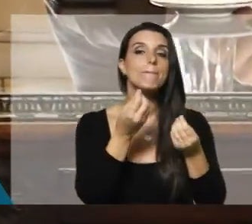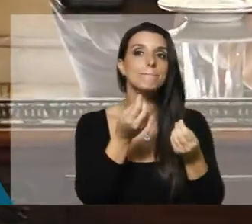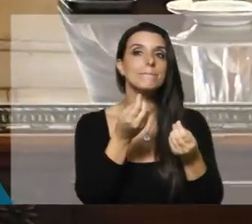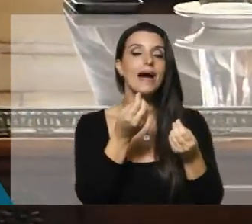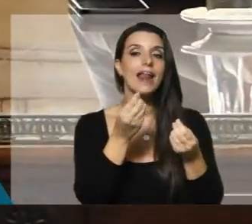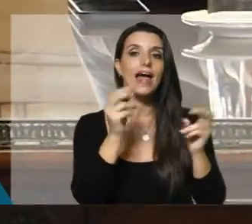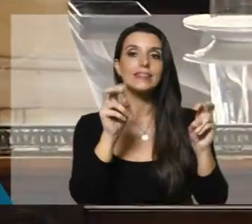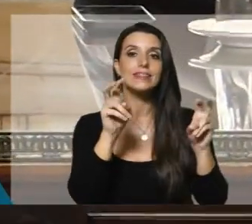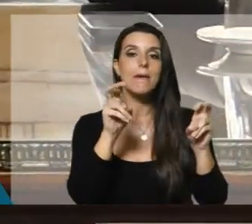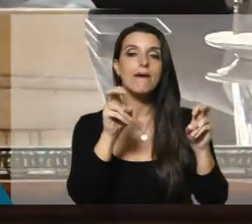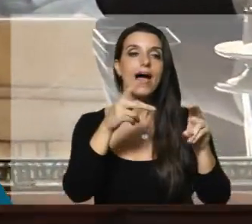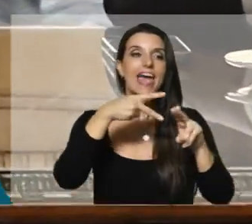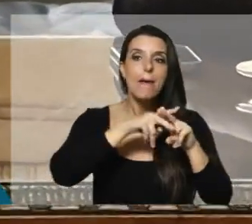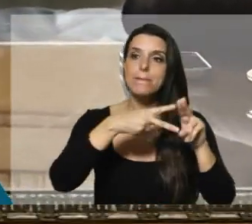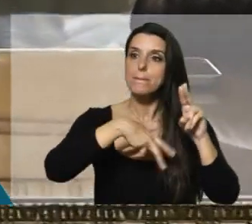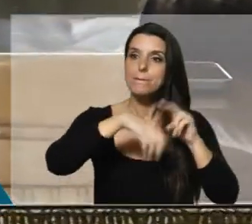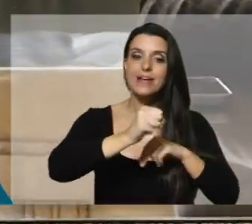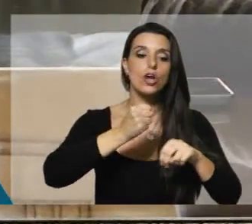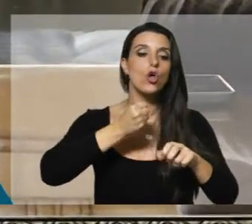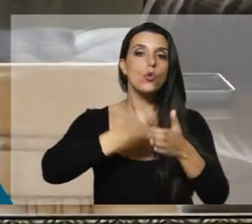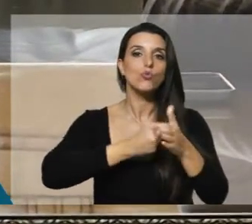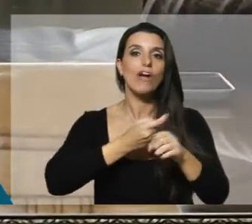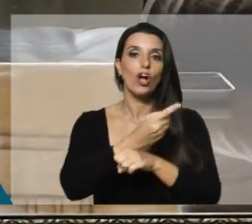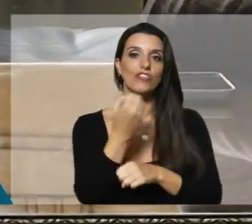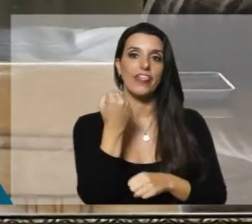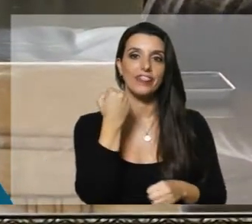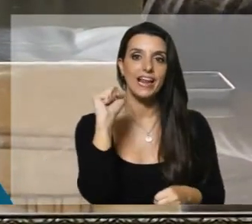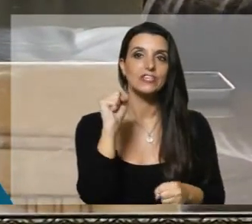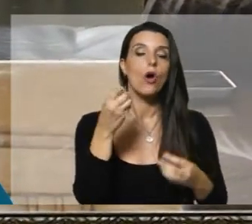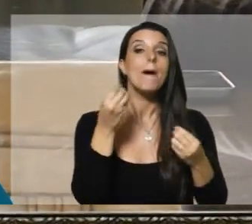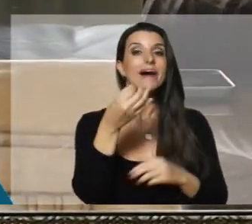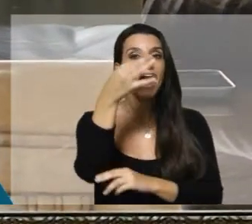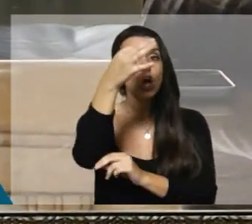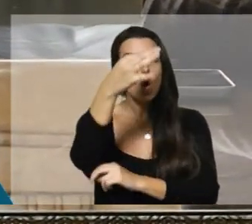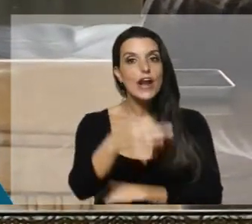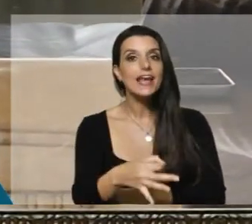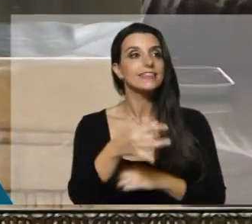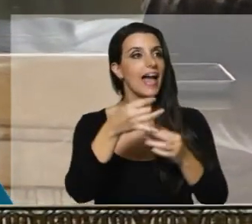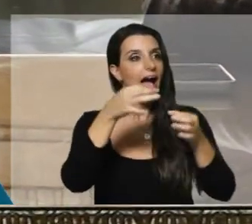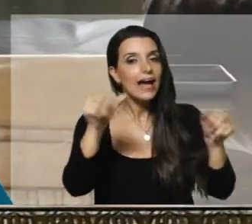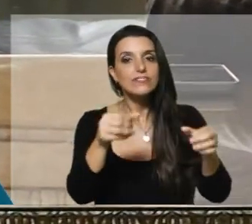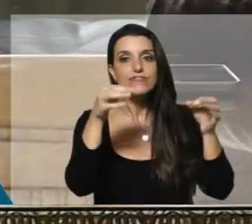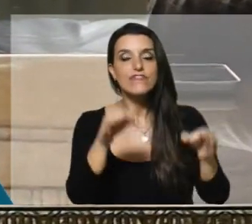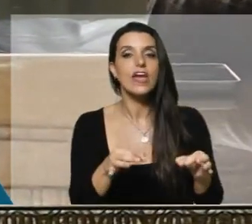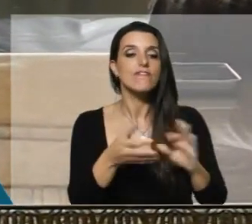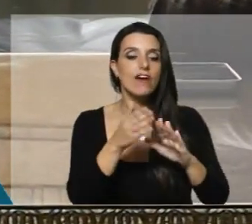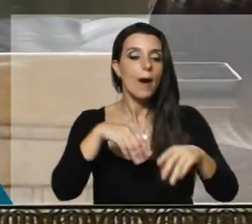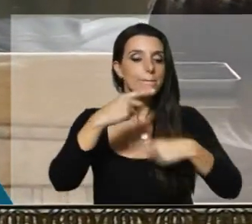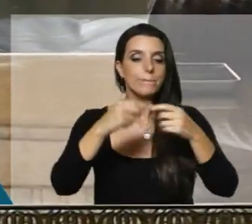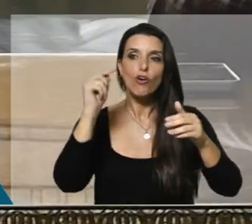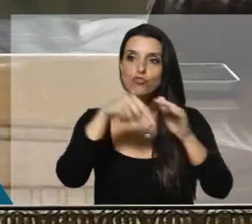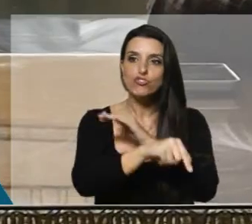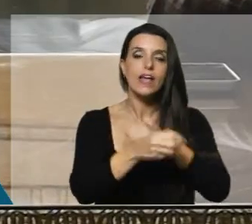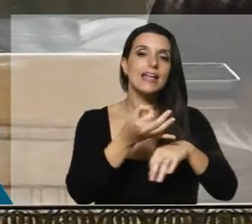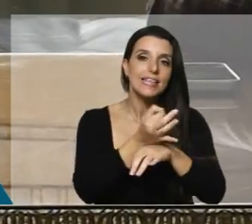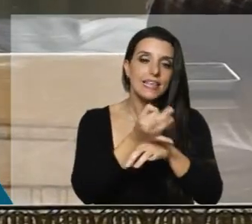constituirá una herramienta más en la lucha contra el delito. Para su correcta y eficaz implementación, se continuará profundizando las